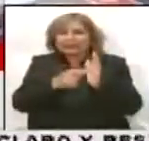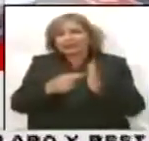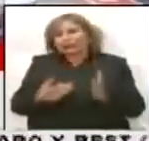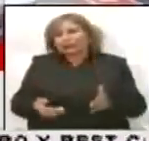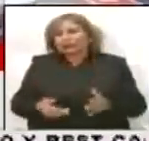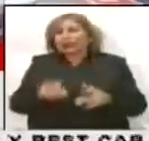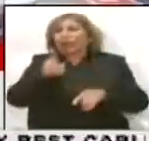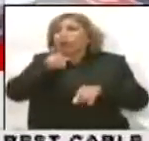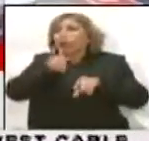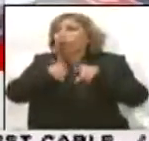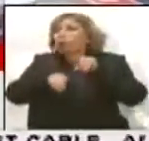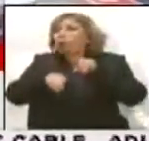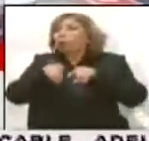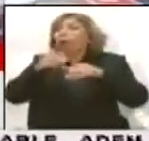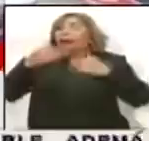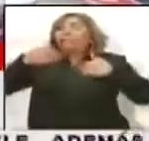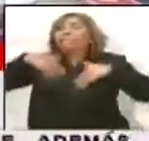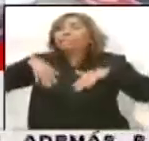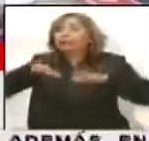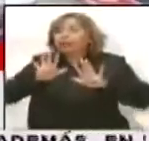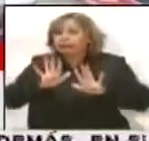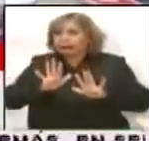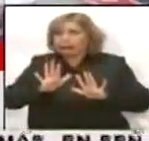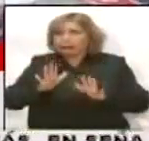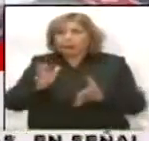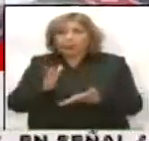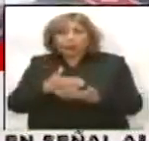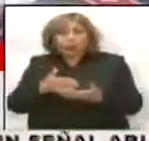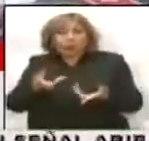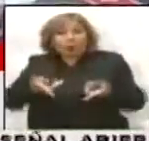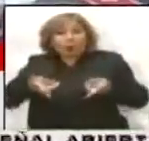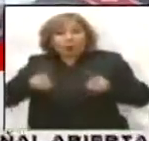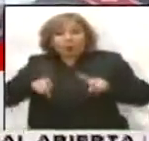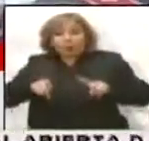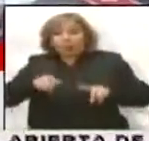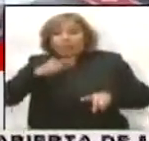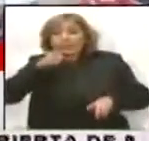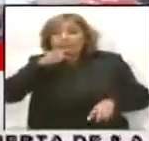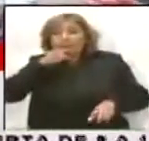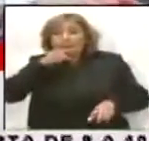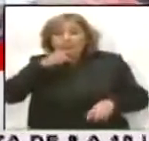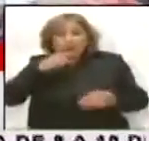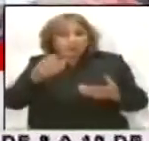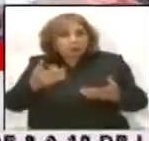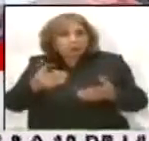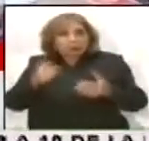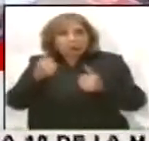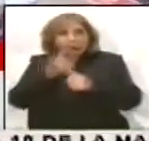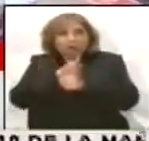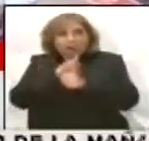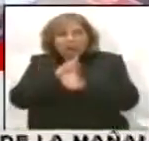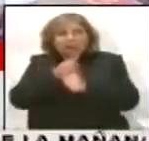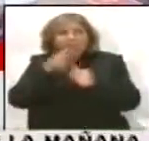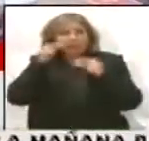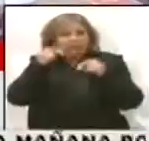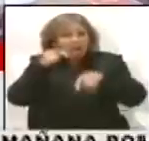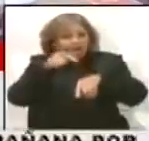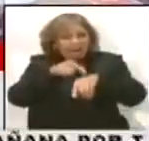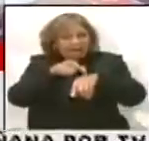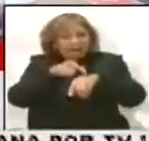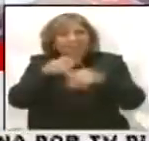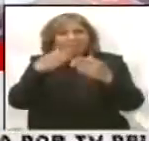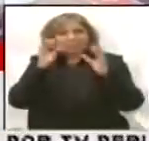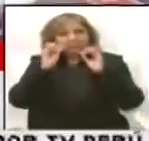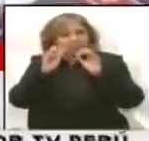la que algunas veces se incurrió justamente en el tiempo de la violencia, cuando a mujeres y hombres, por ejemplo, en Ayacucho, en ese tiempo de